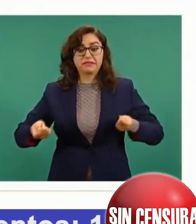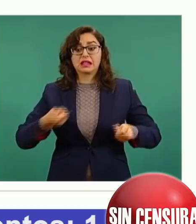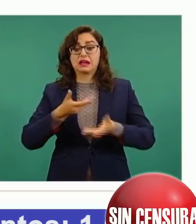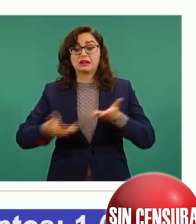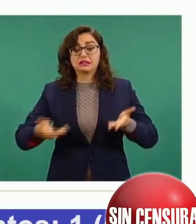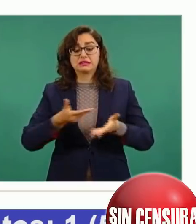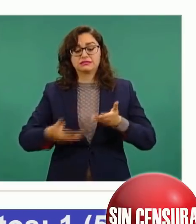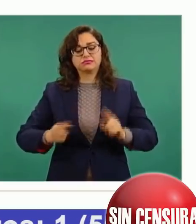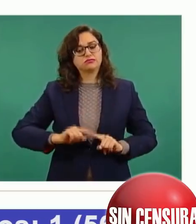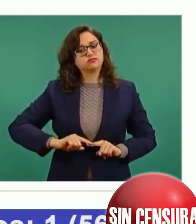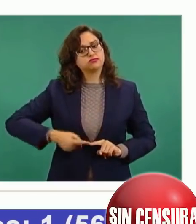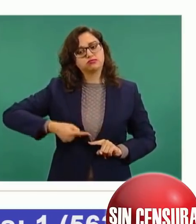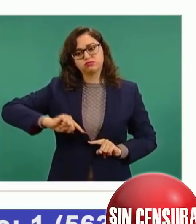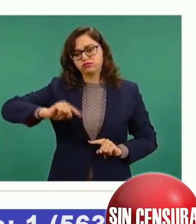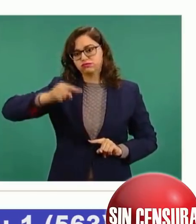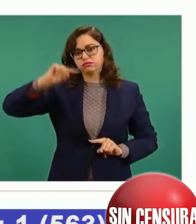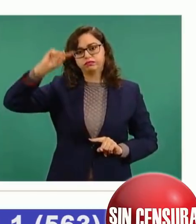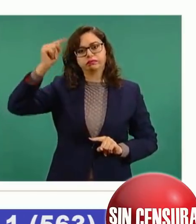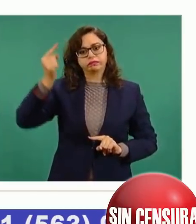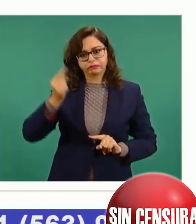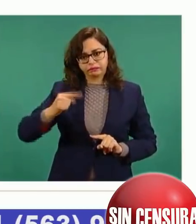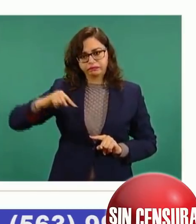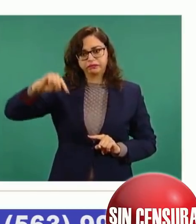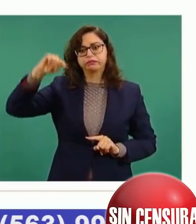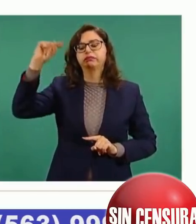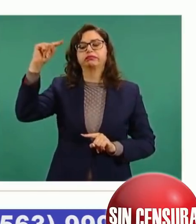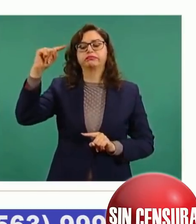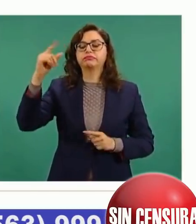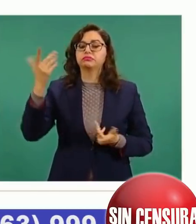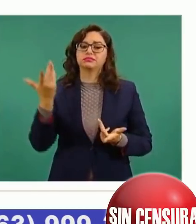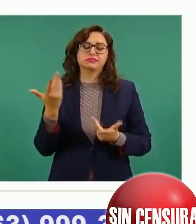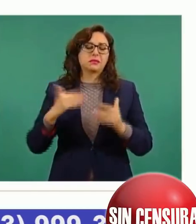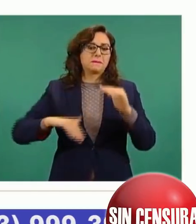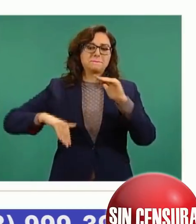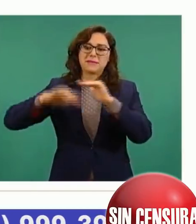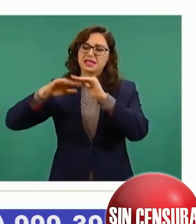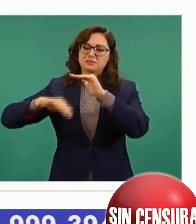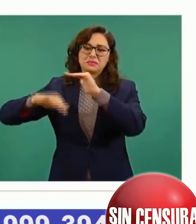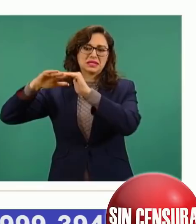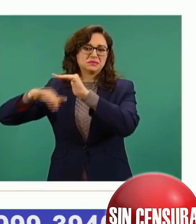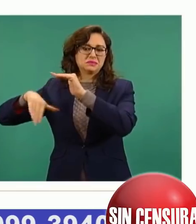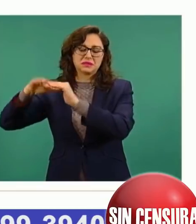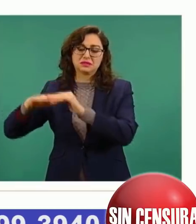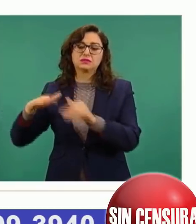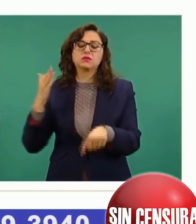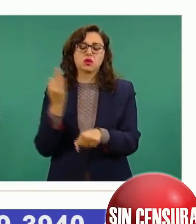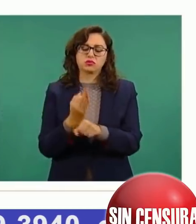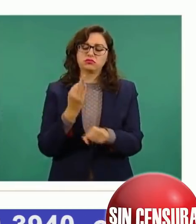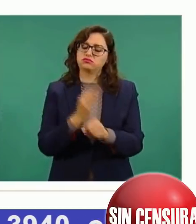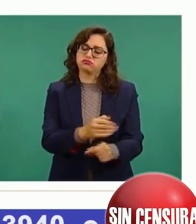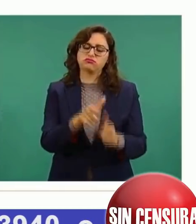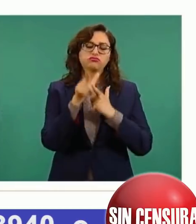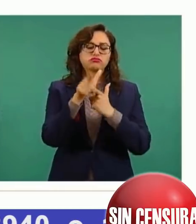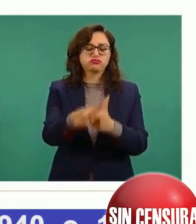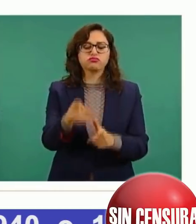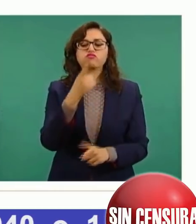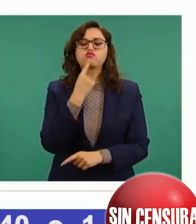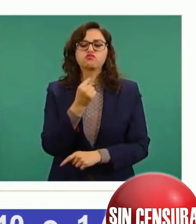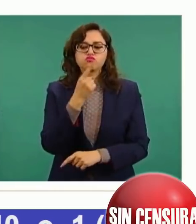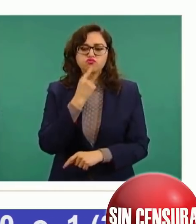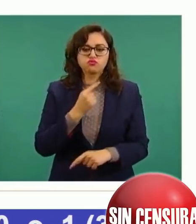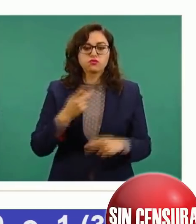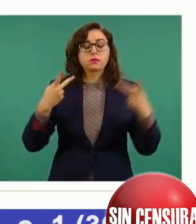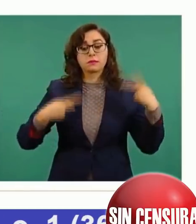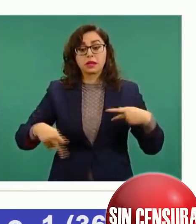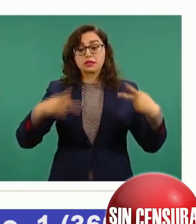actualmente bajadas y subidas, permanece, como lo ha destacado la doctora Sheinbaum, en semáforo rojo. Las defunciones también